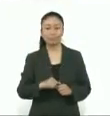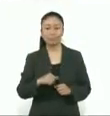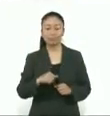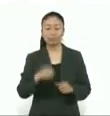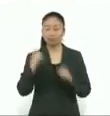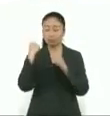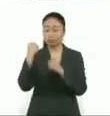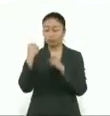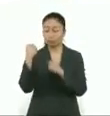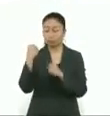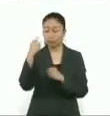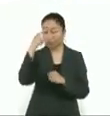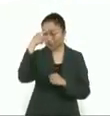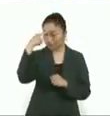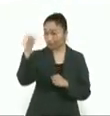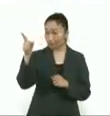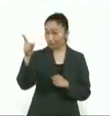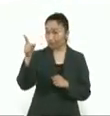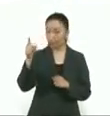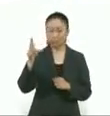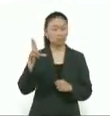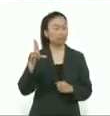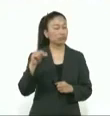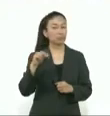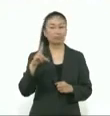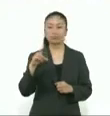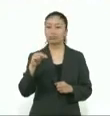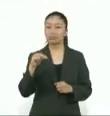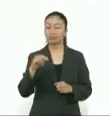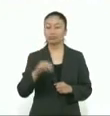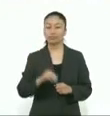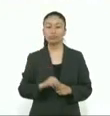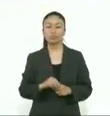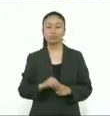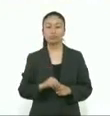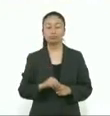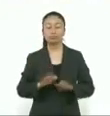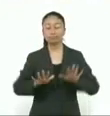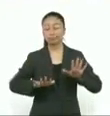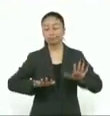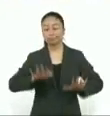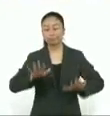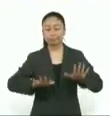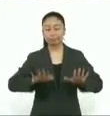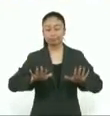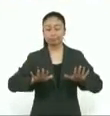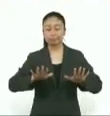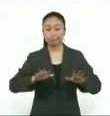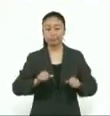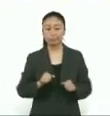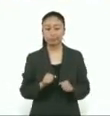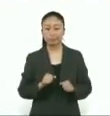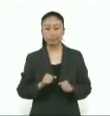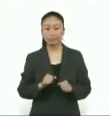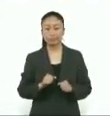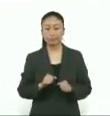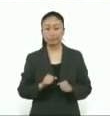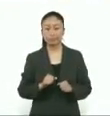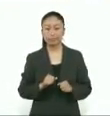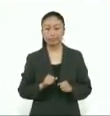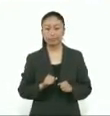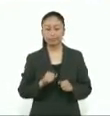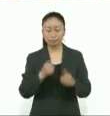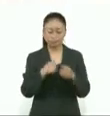lucha. Tuvimos que sacar a veces desde abajo del asfalto